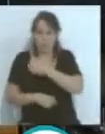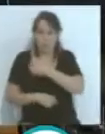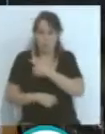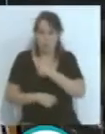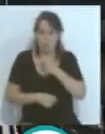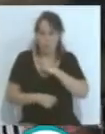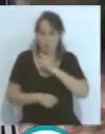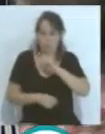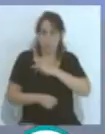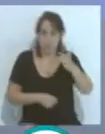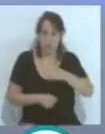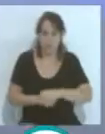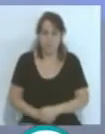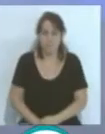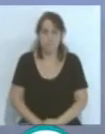Bueno,